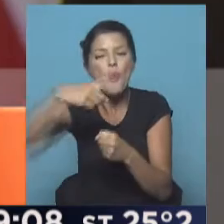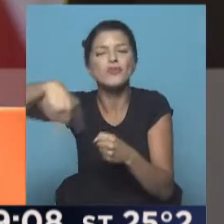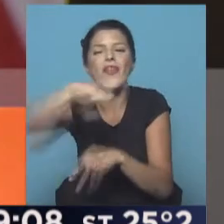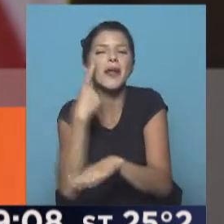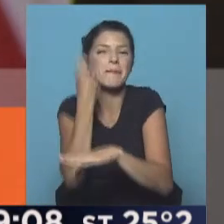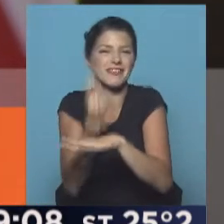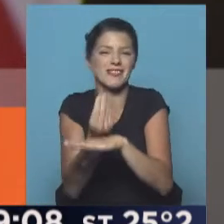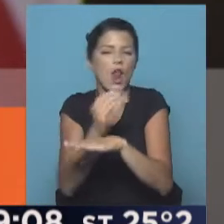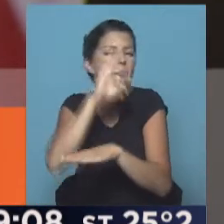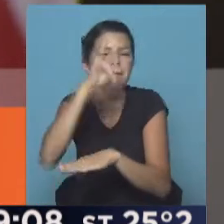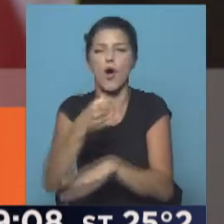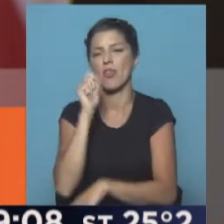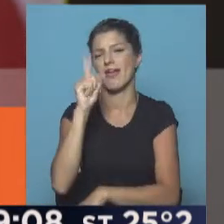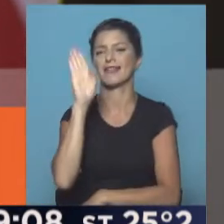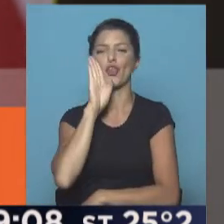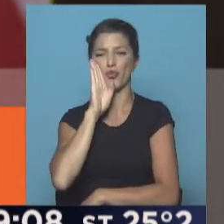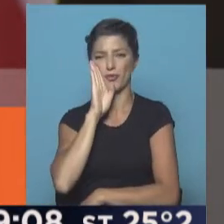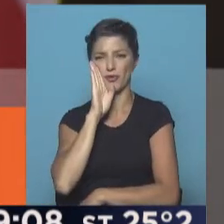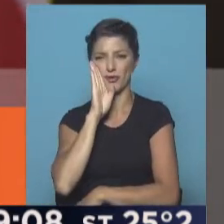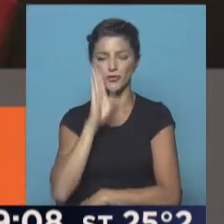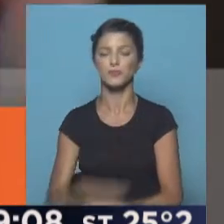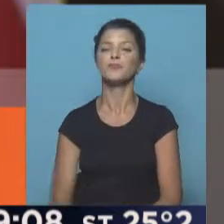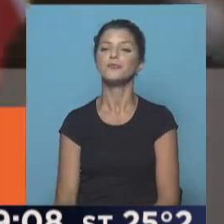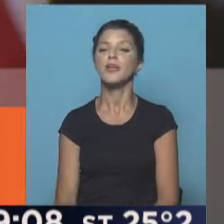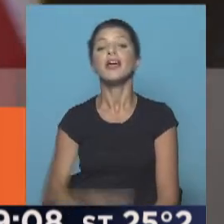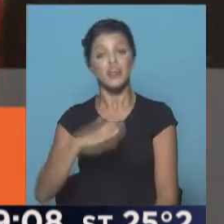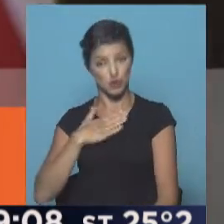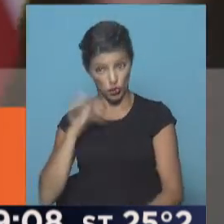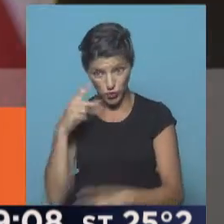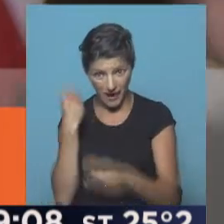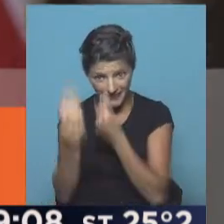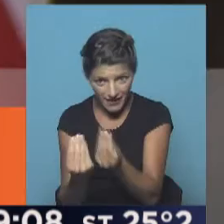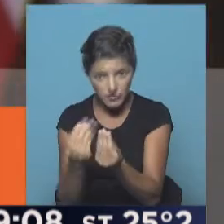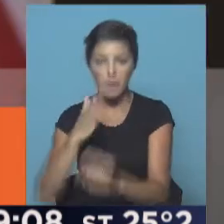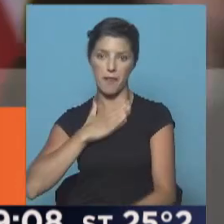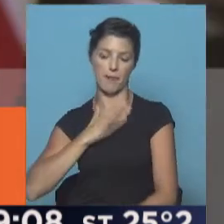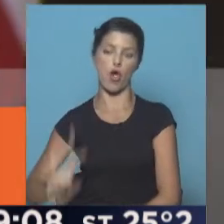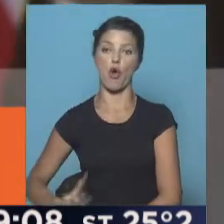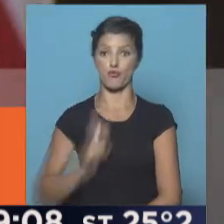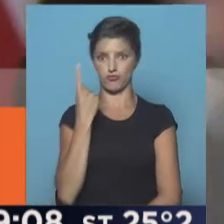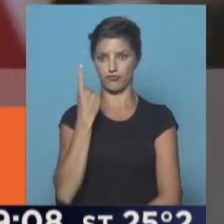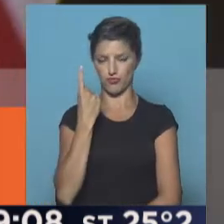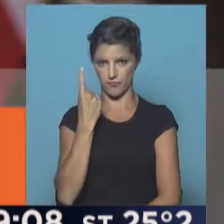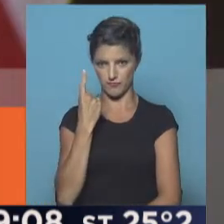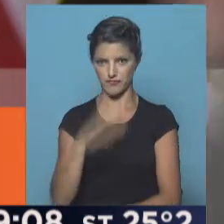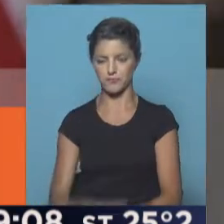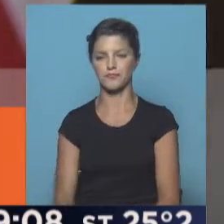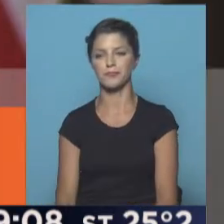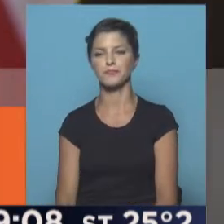mejor de Estados Unidos. Y haber sido su candidata ha sido uno de los mayores honores de toda mi